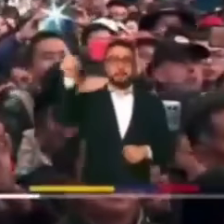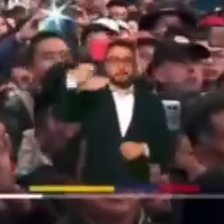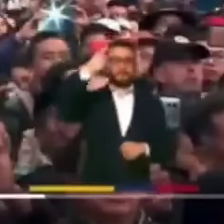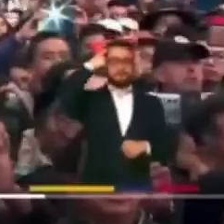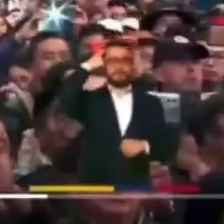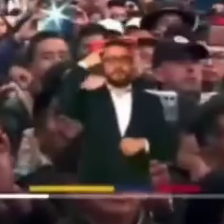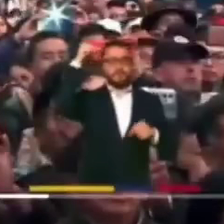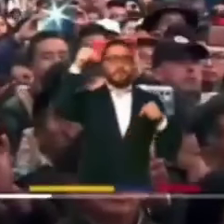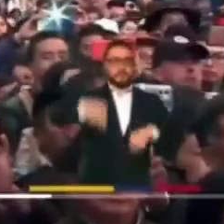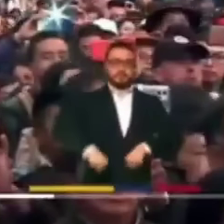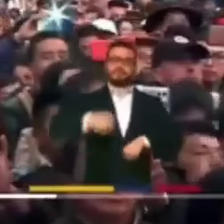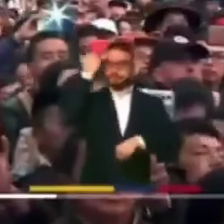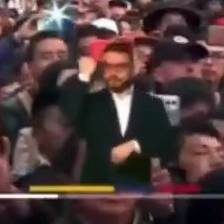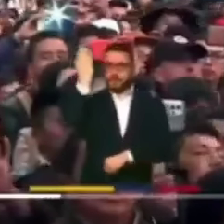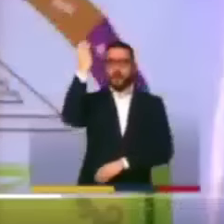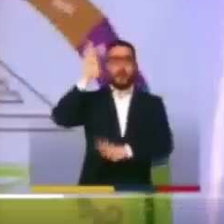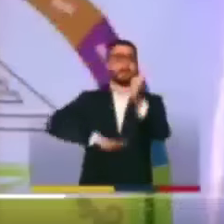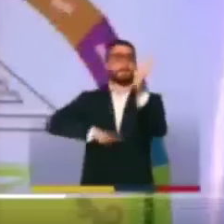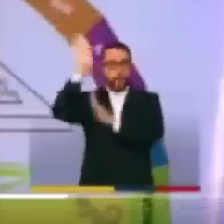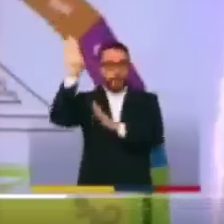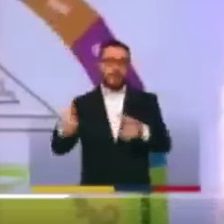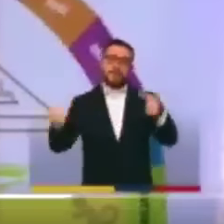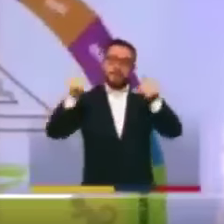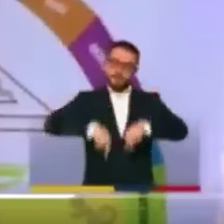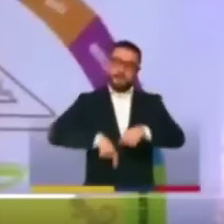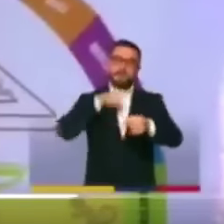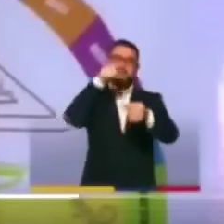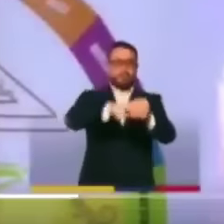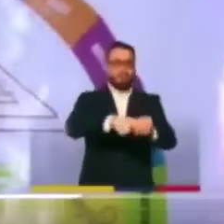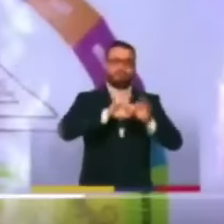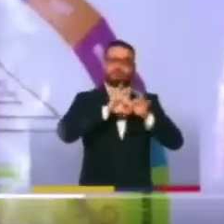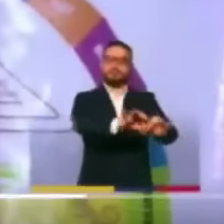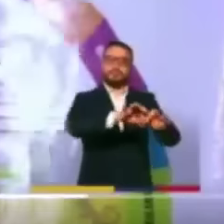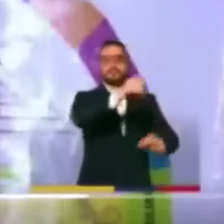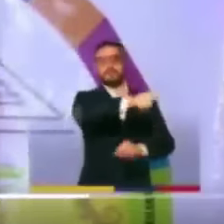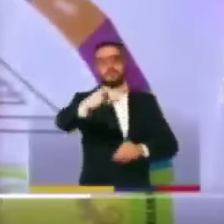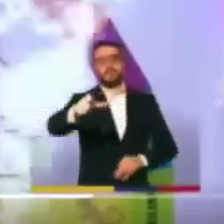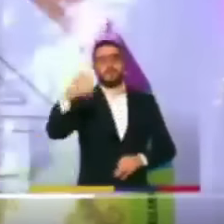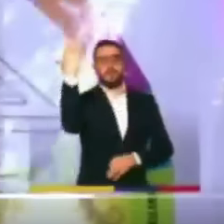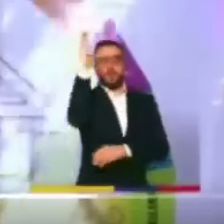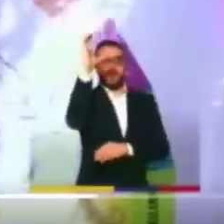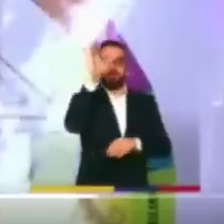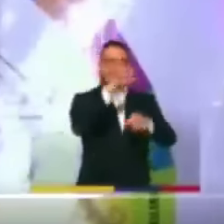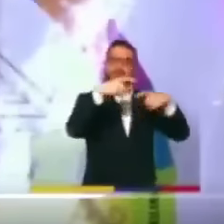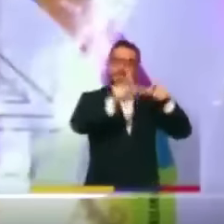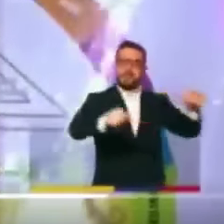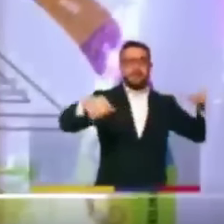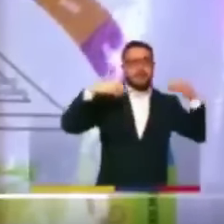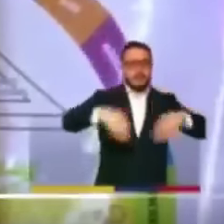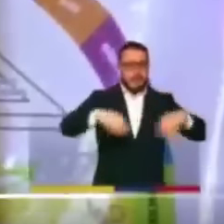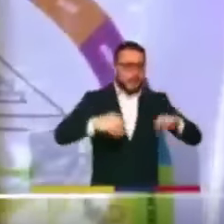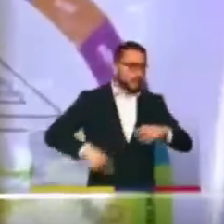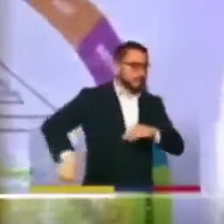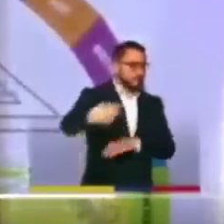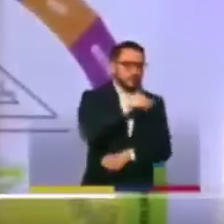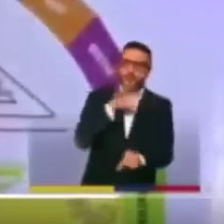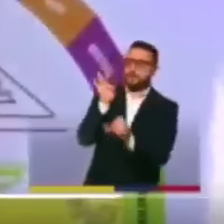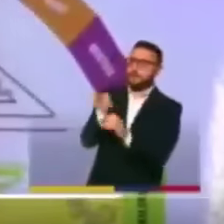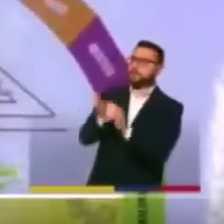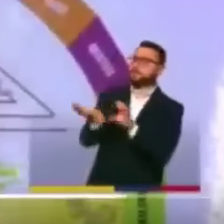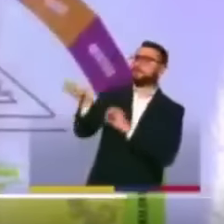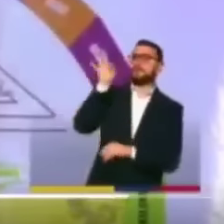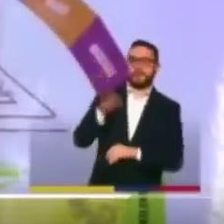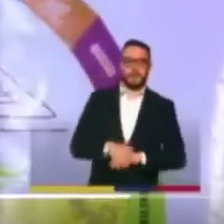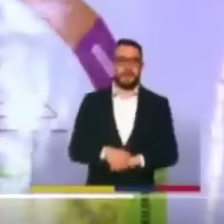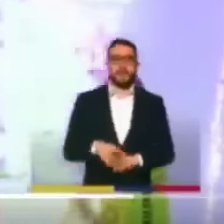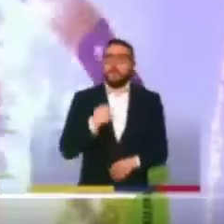gobierno no solo progresista, sino perteneciente al pueblo de Colombia, que lo hizo elegir, porque nosotros no nos